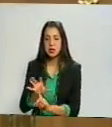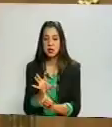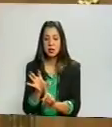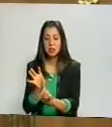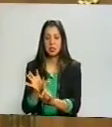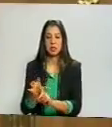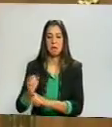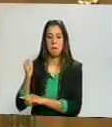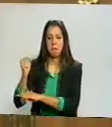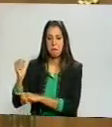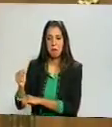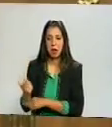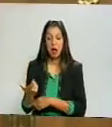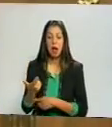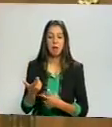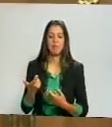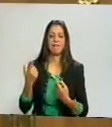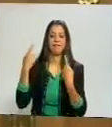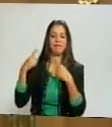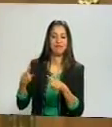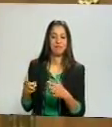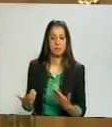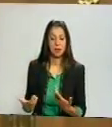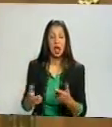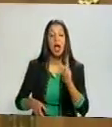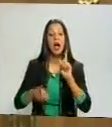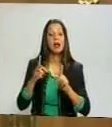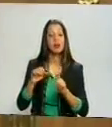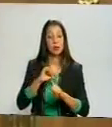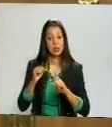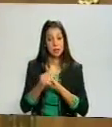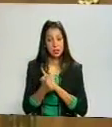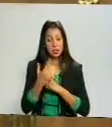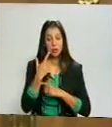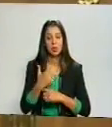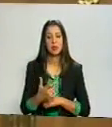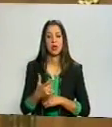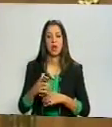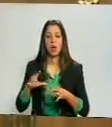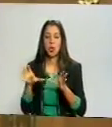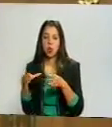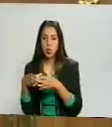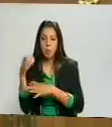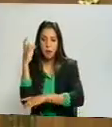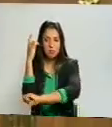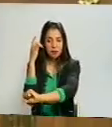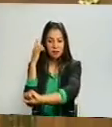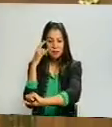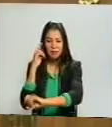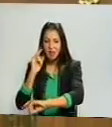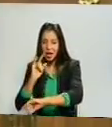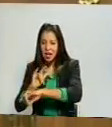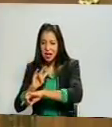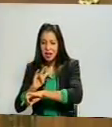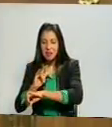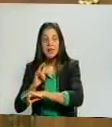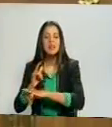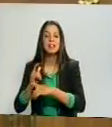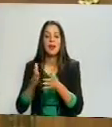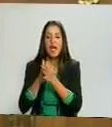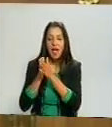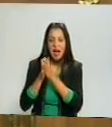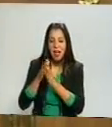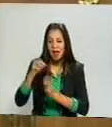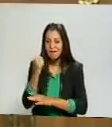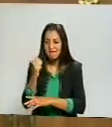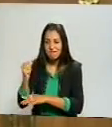no reconocimiento. Esto condujo a situaciones que favorecieron a mafias y soberanías criminales